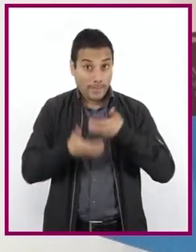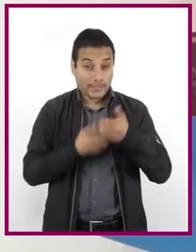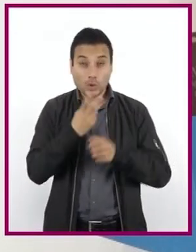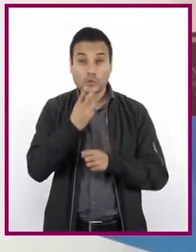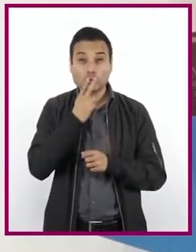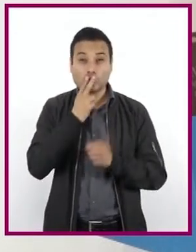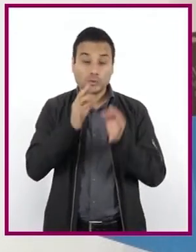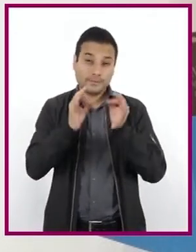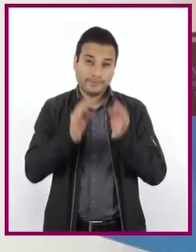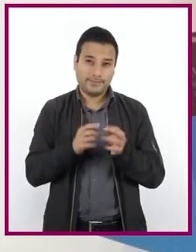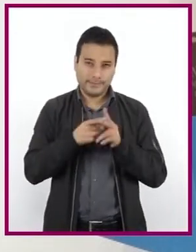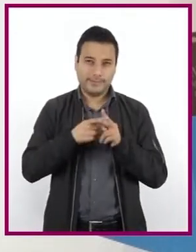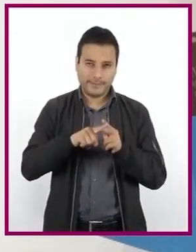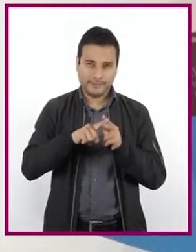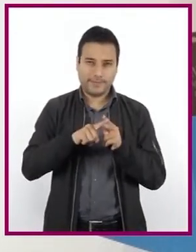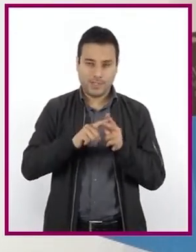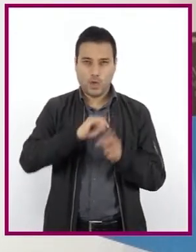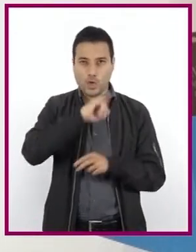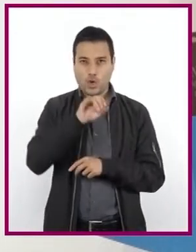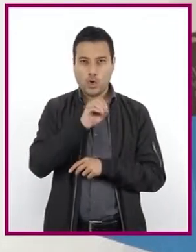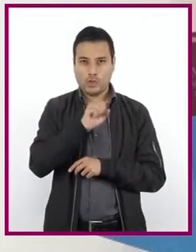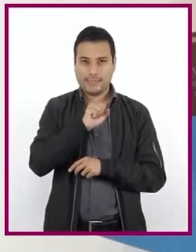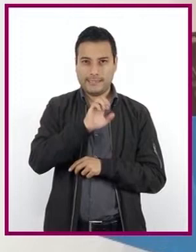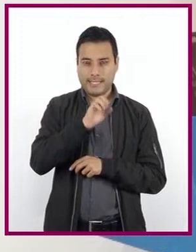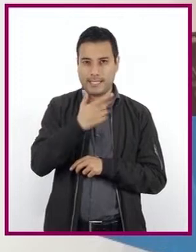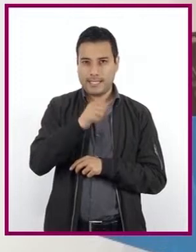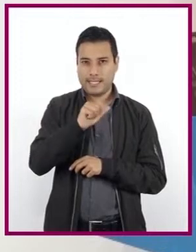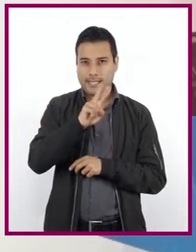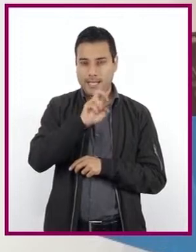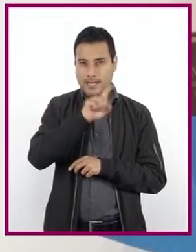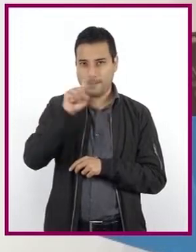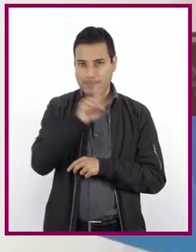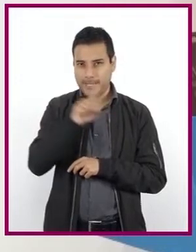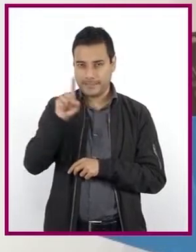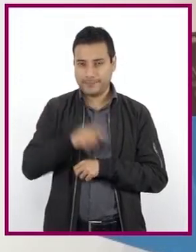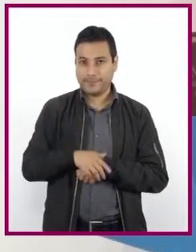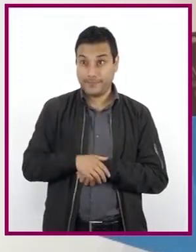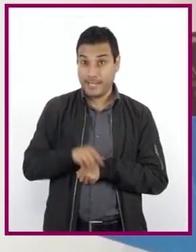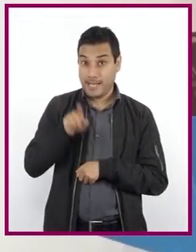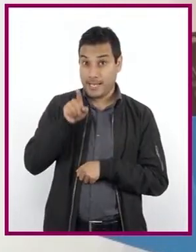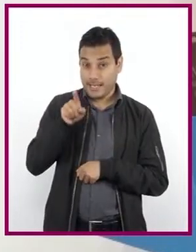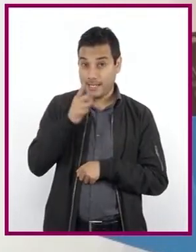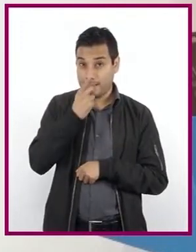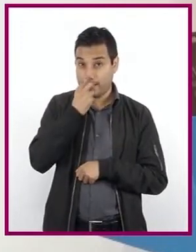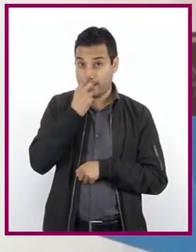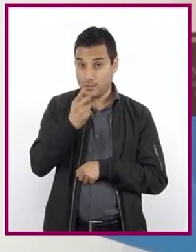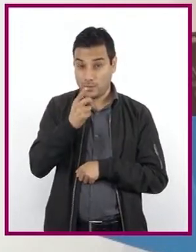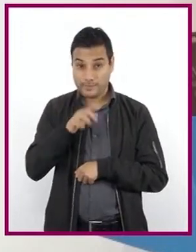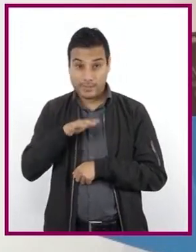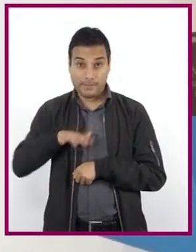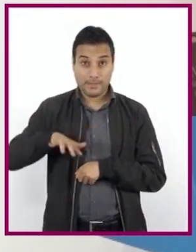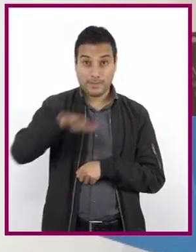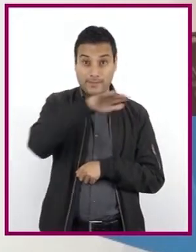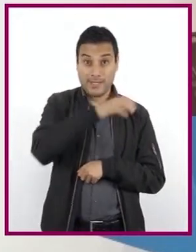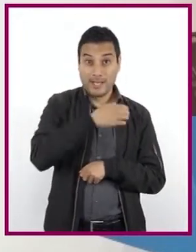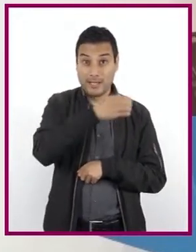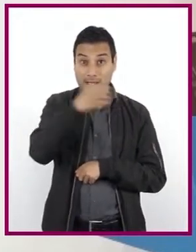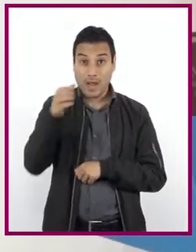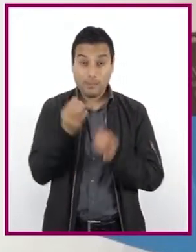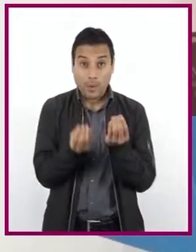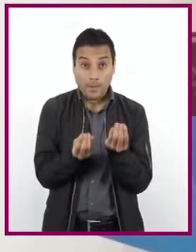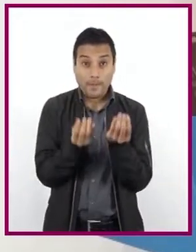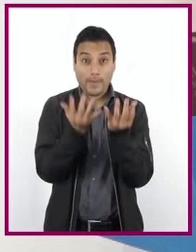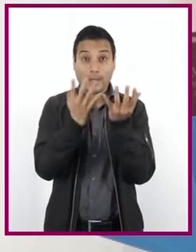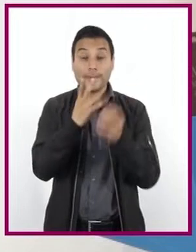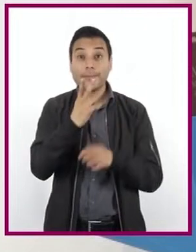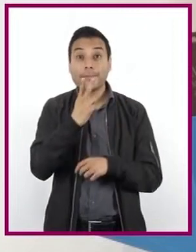visitador José de Gálvez, quien inició restringiendo la amplia zona de cultivo a unos cuantos